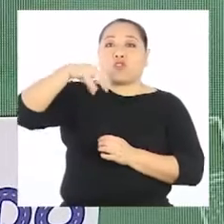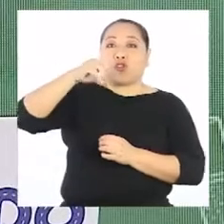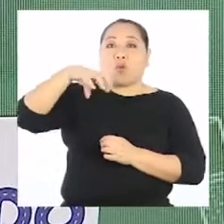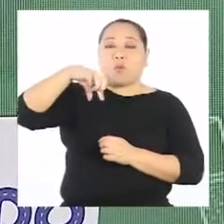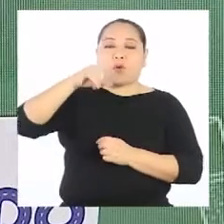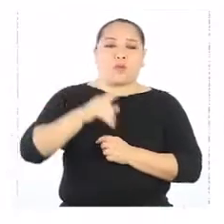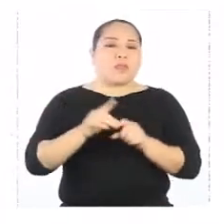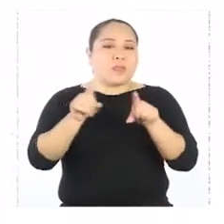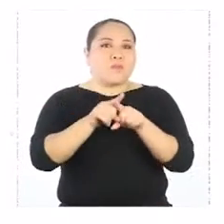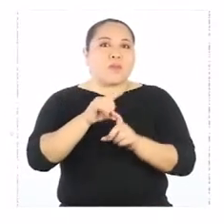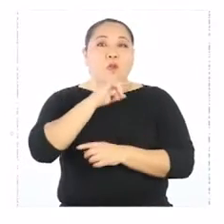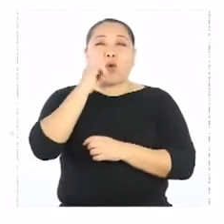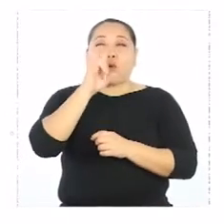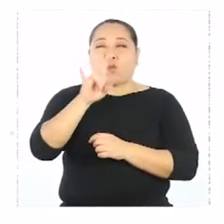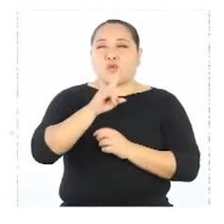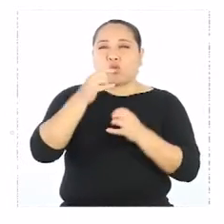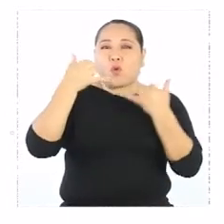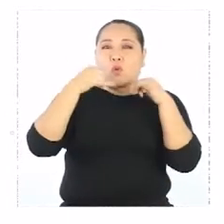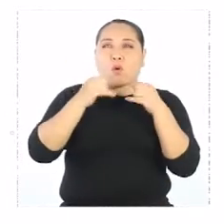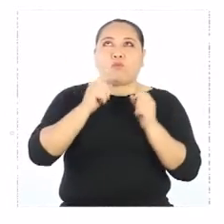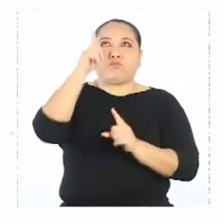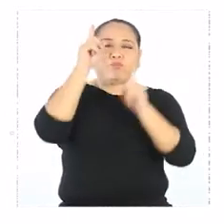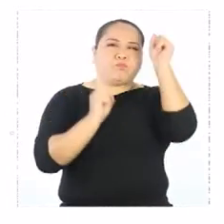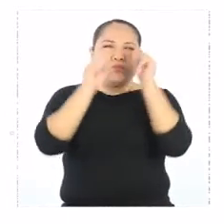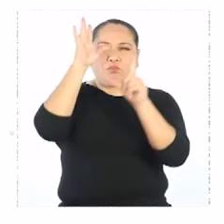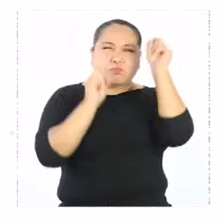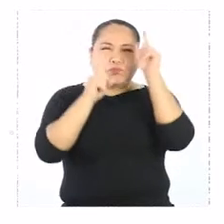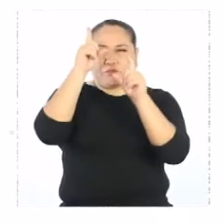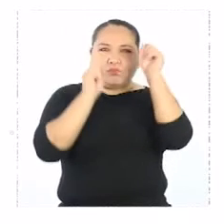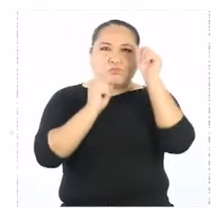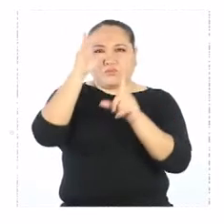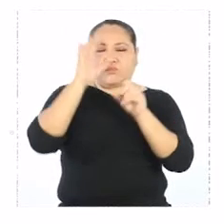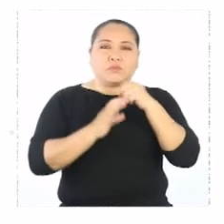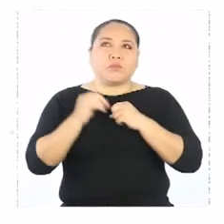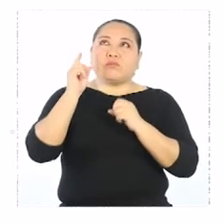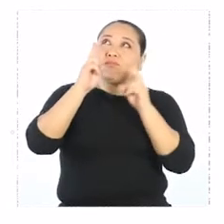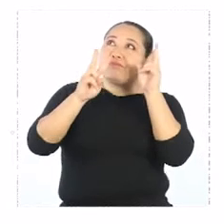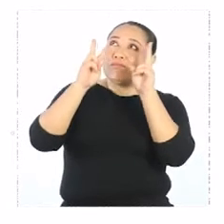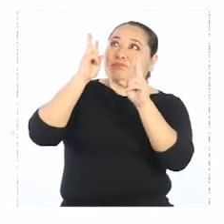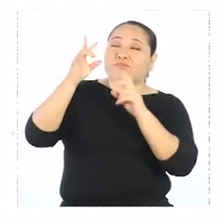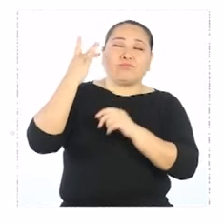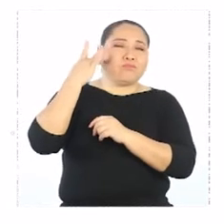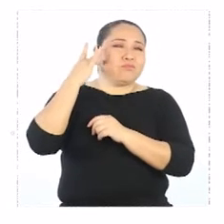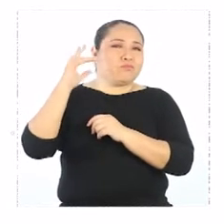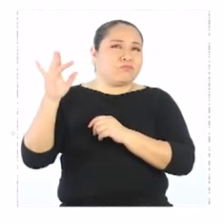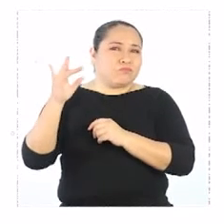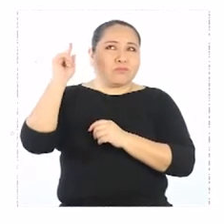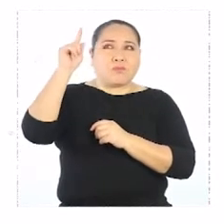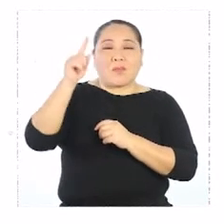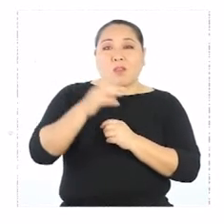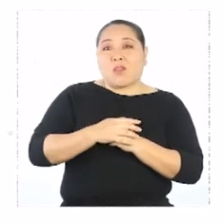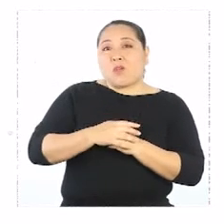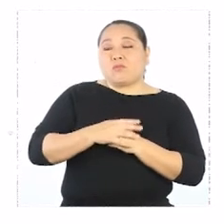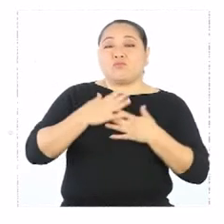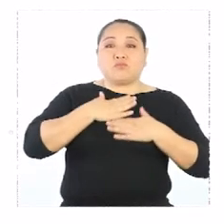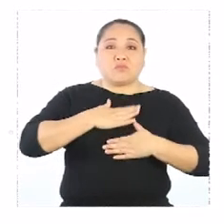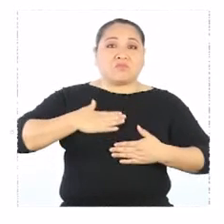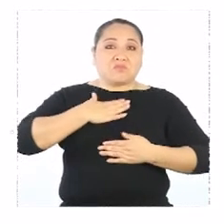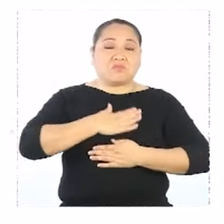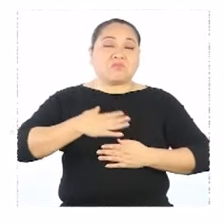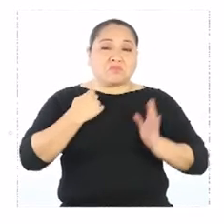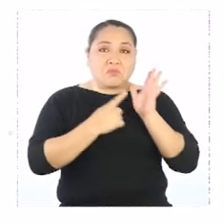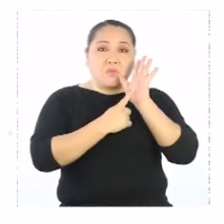La promo también habló del uso de los juegos pirotécnicos o dispositivos pirotécnicos que tienen efectos visuales y sonoros con una